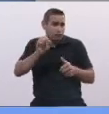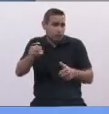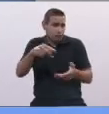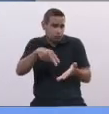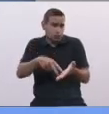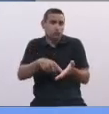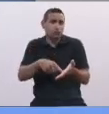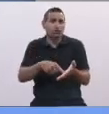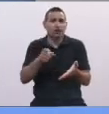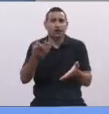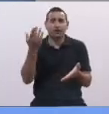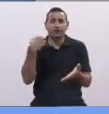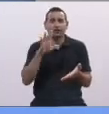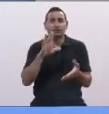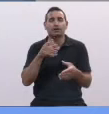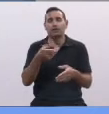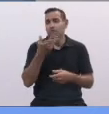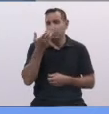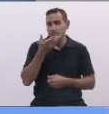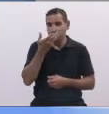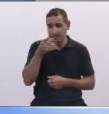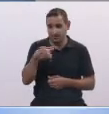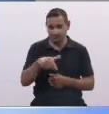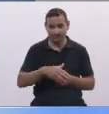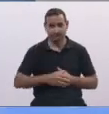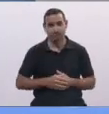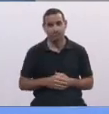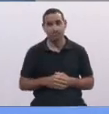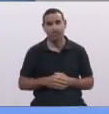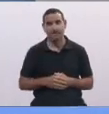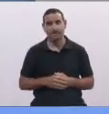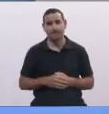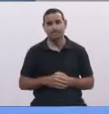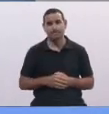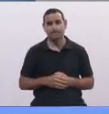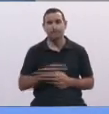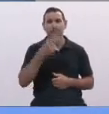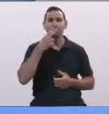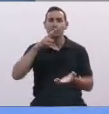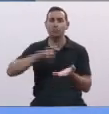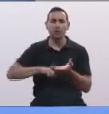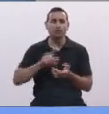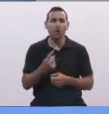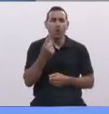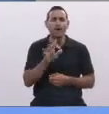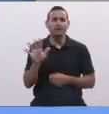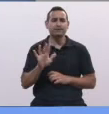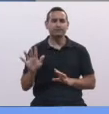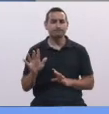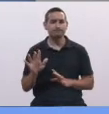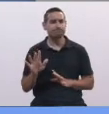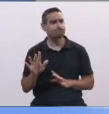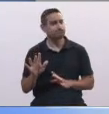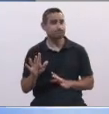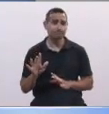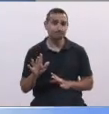cuando estuvo en el uso de la palabra recién en el recinto. Un impuesto por única vez